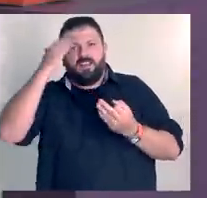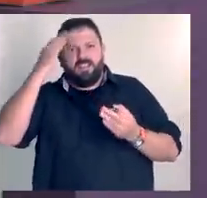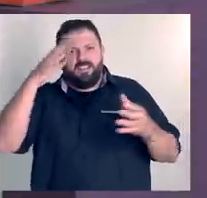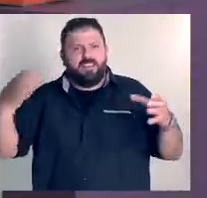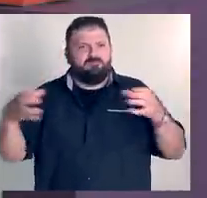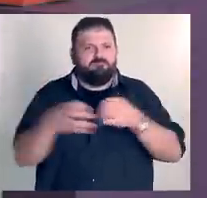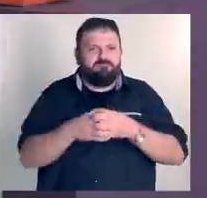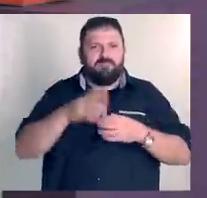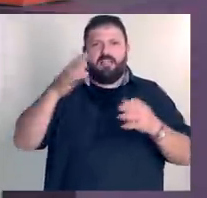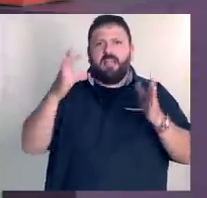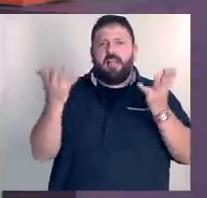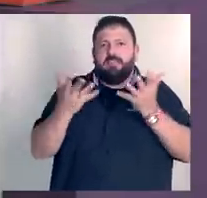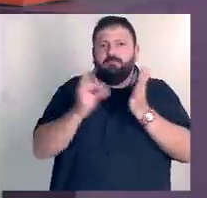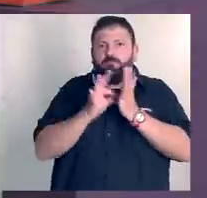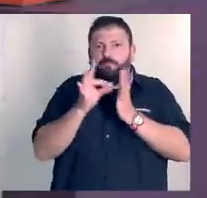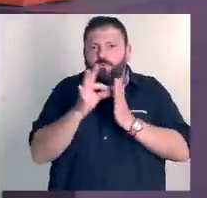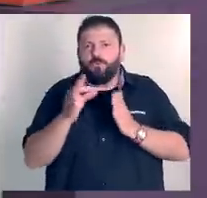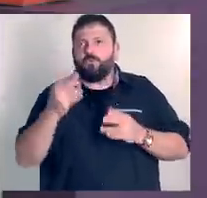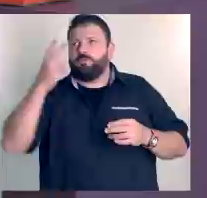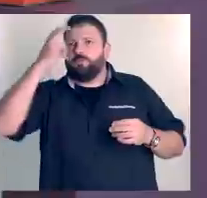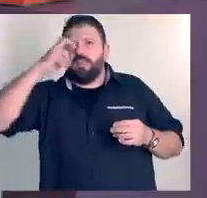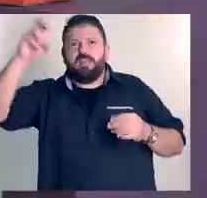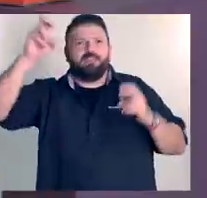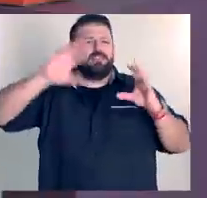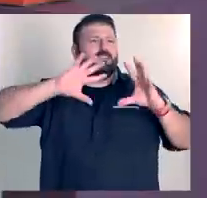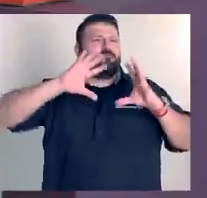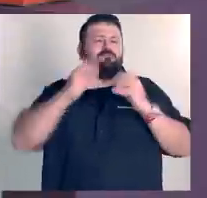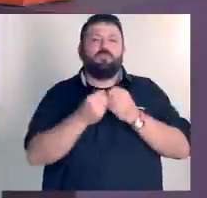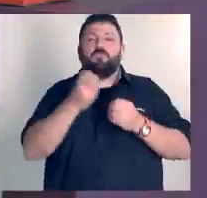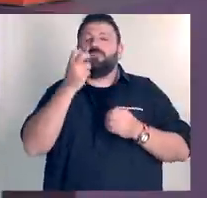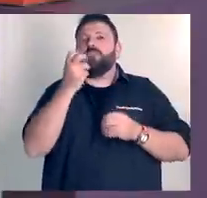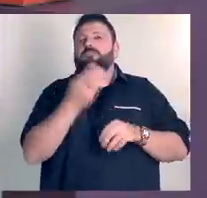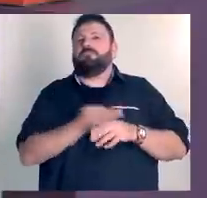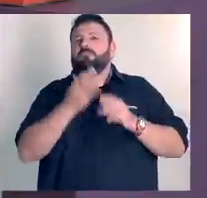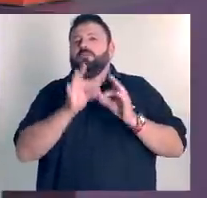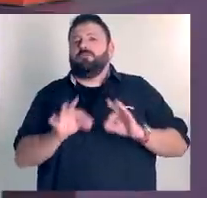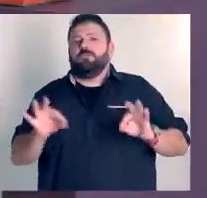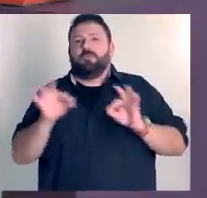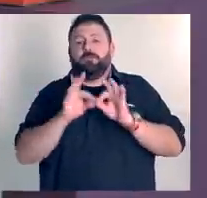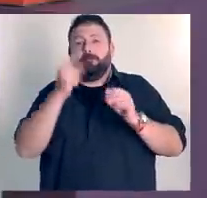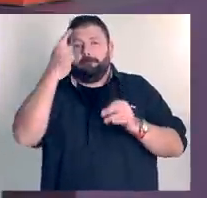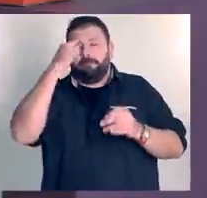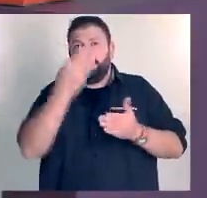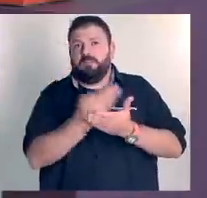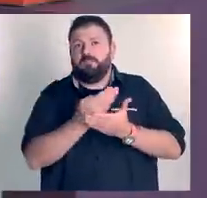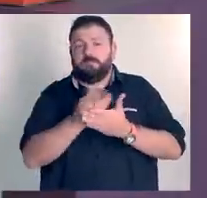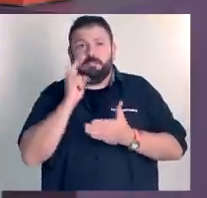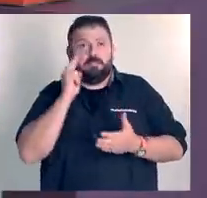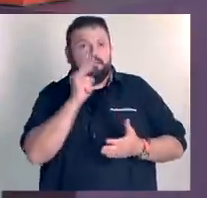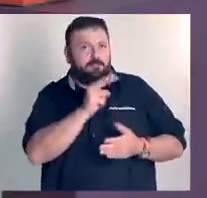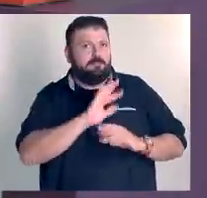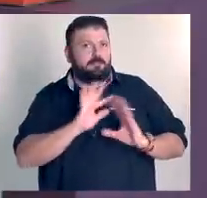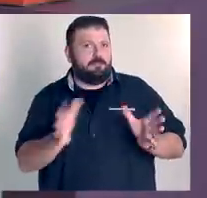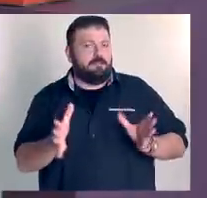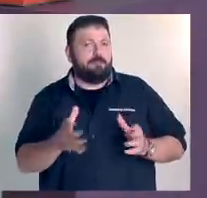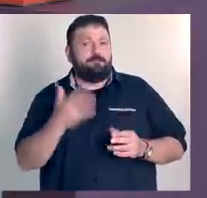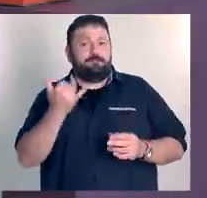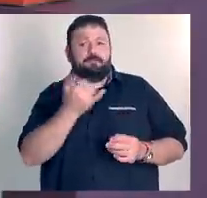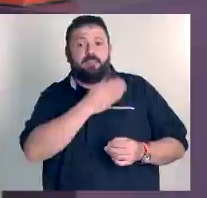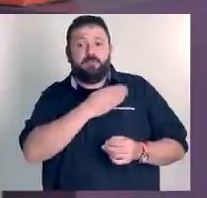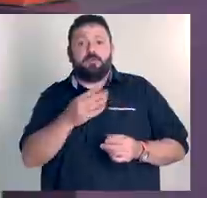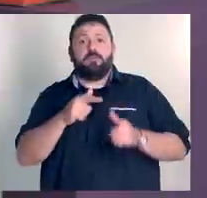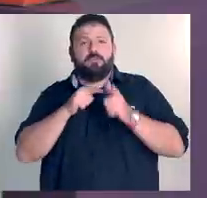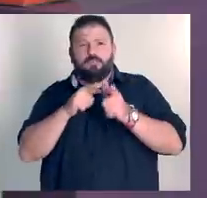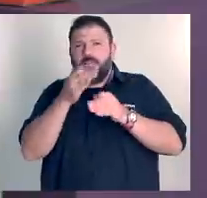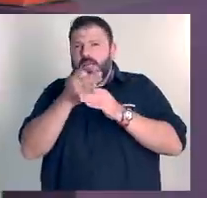puntos para viajes. Realmente creo que es muy importante estar haciendo los bronce supreme, como ella bien lo menciona. Bueno, vamos a ir